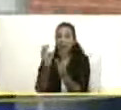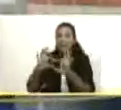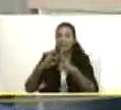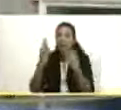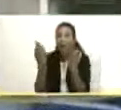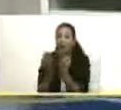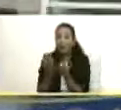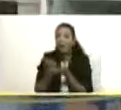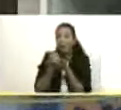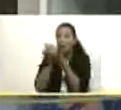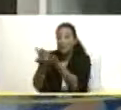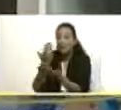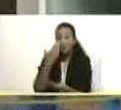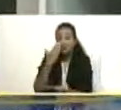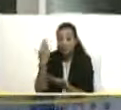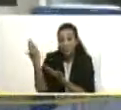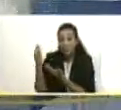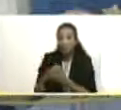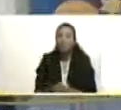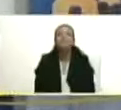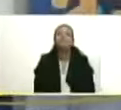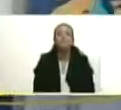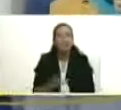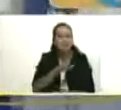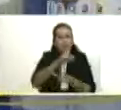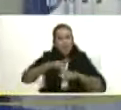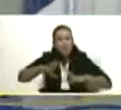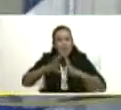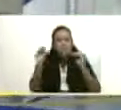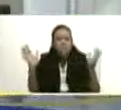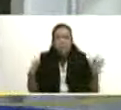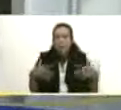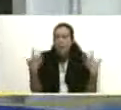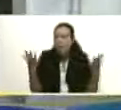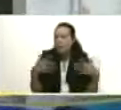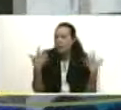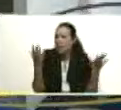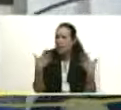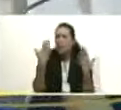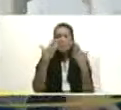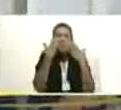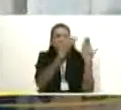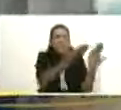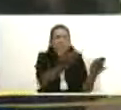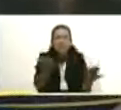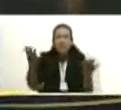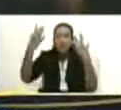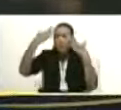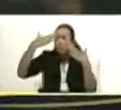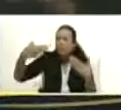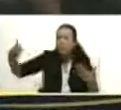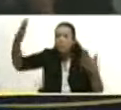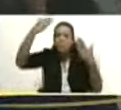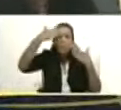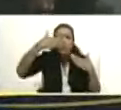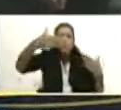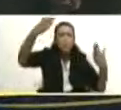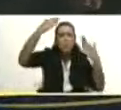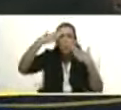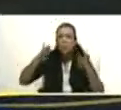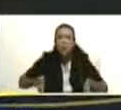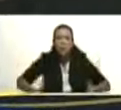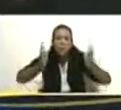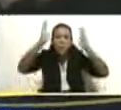familia beneficiaria. Pero aquí está muy alegre mi comandante. Mire cómo los saludan desde todos los